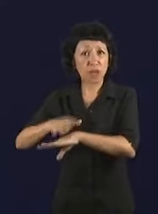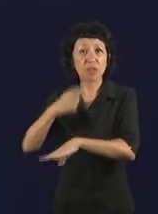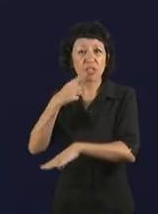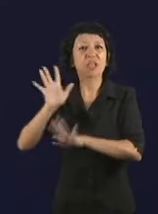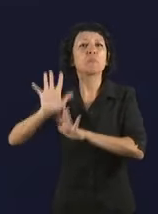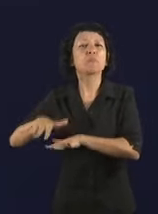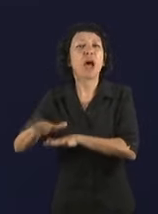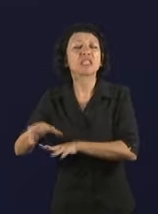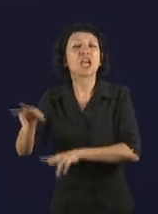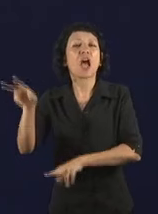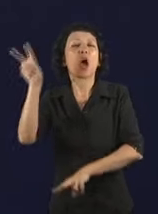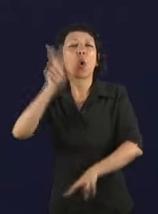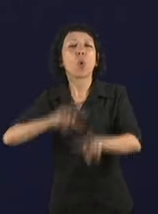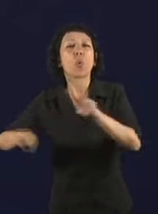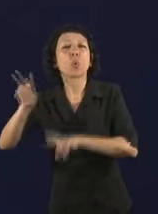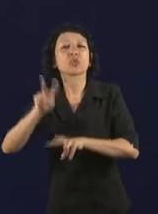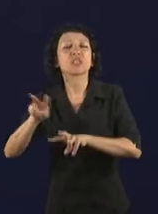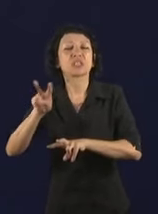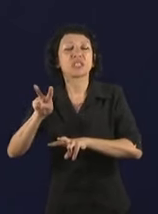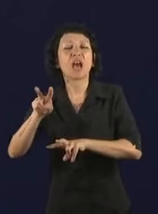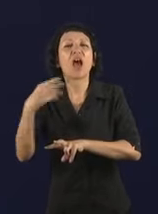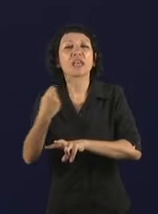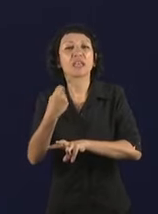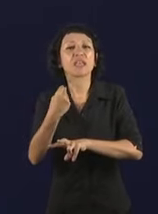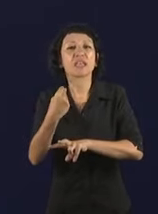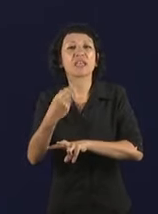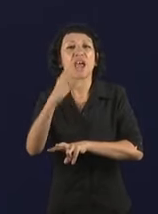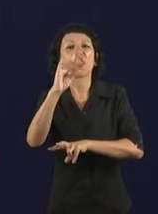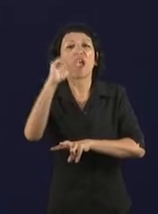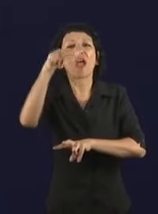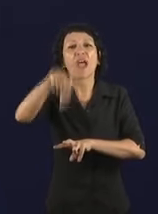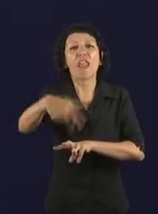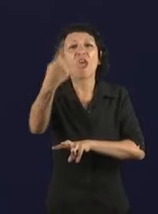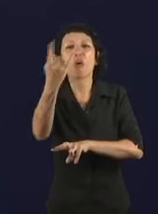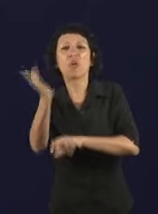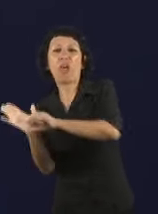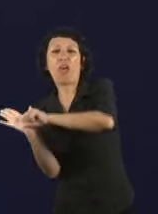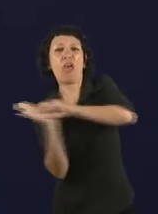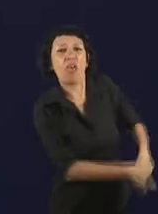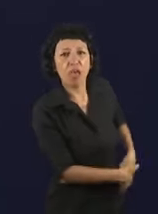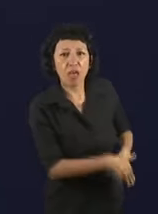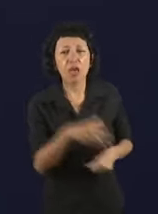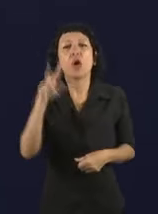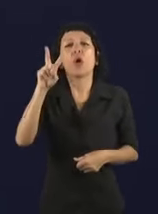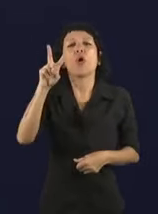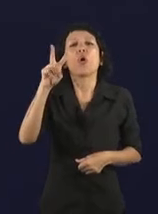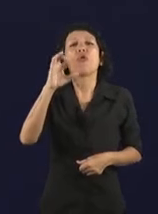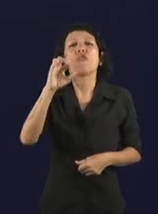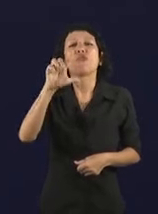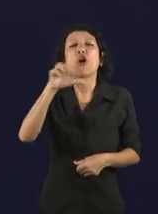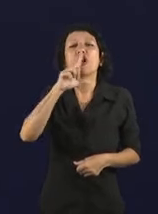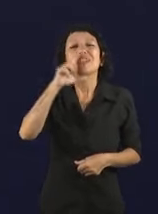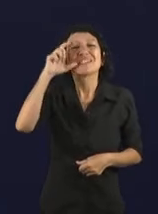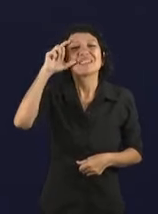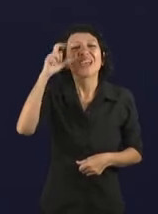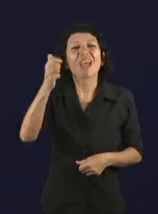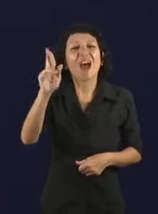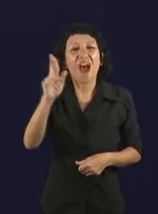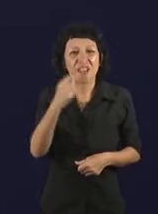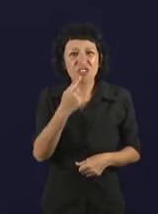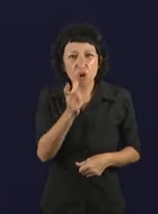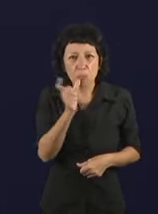voltear y usaron esta estas palabras voltear el dnu y voltear el voltear la ley